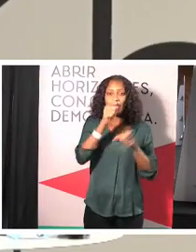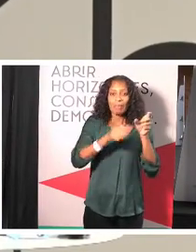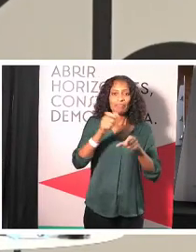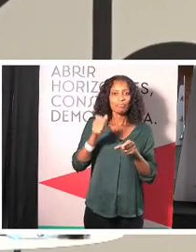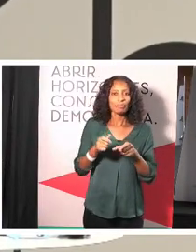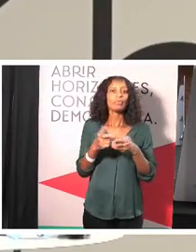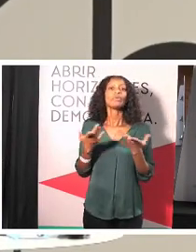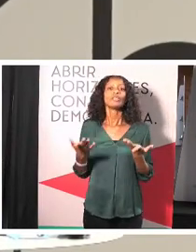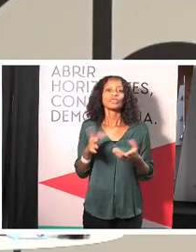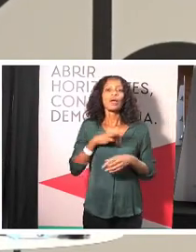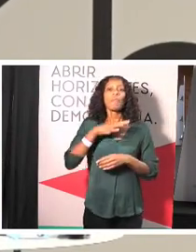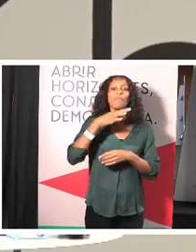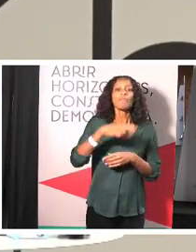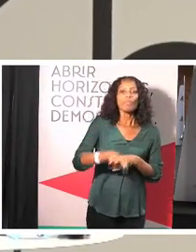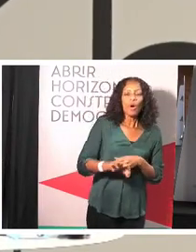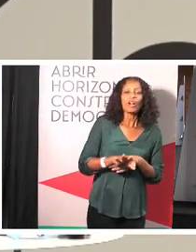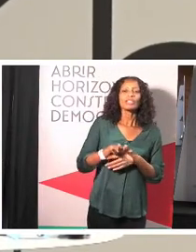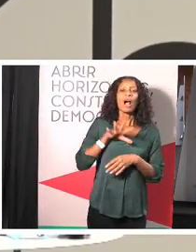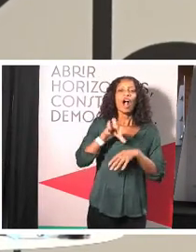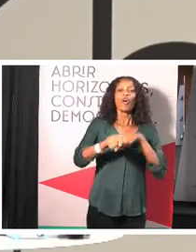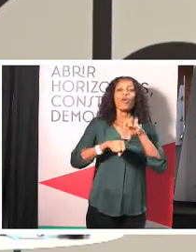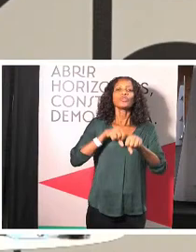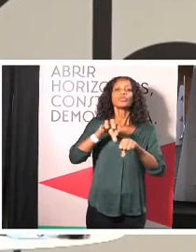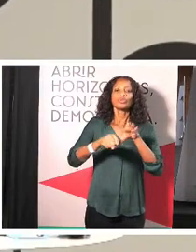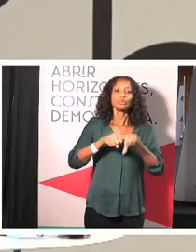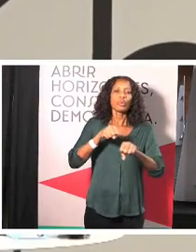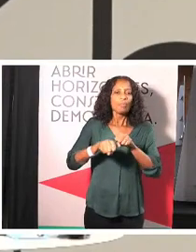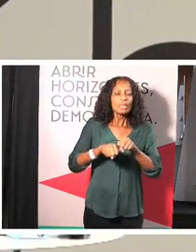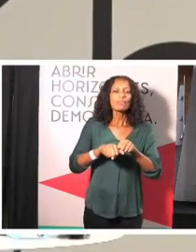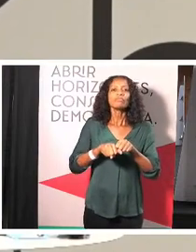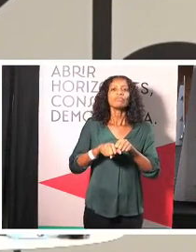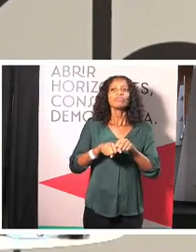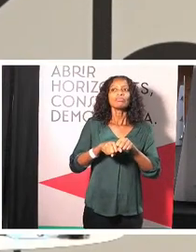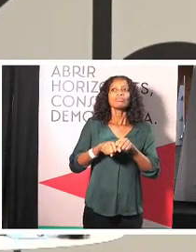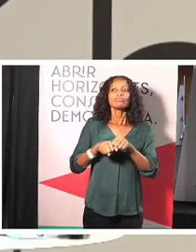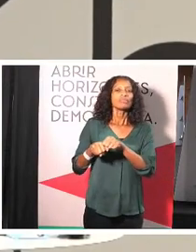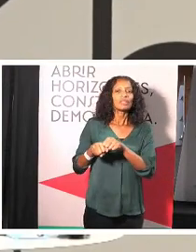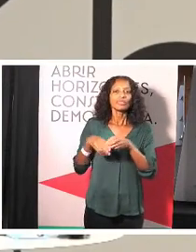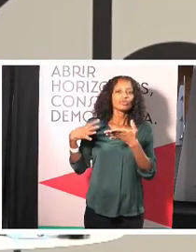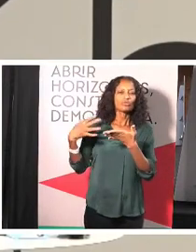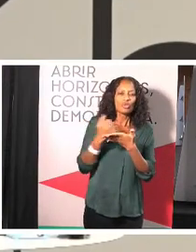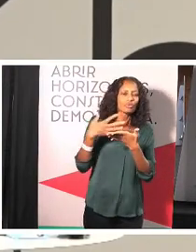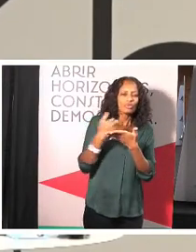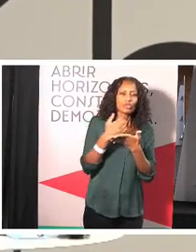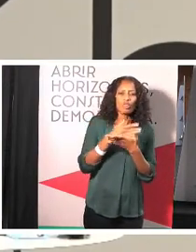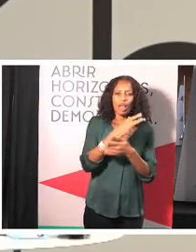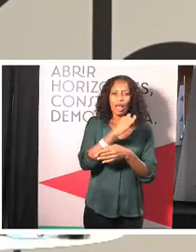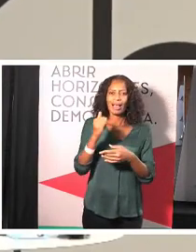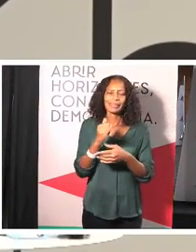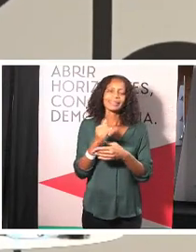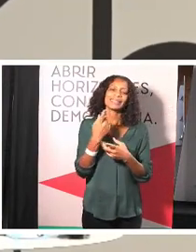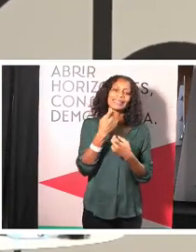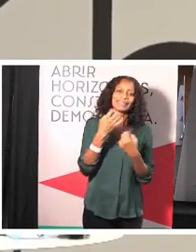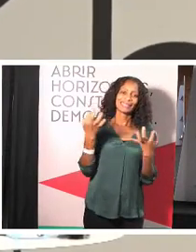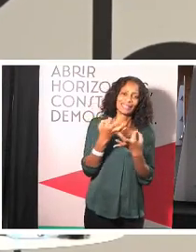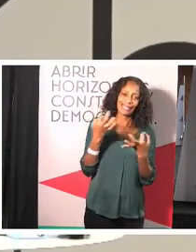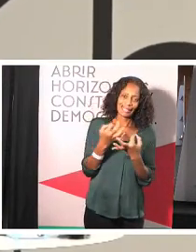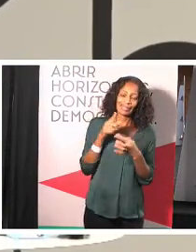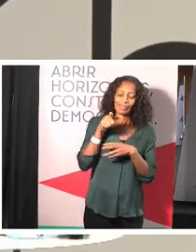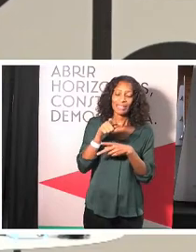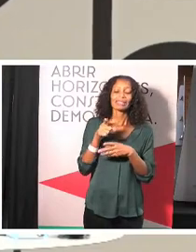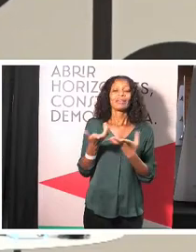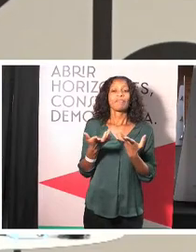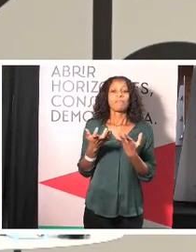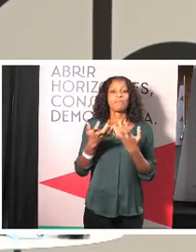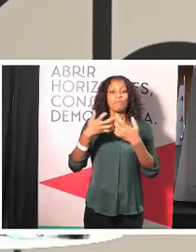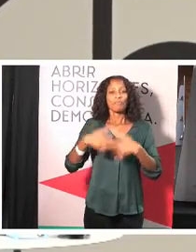de consumo y que no pueda consumir ni una infinitésima parte de todo lo que posee, hace falta introducir este tipo de mecanismos. Y